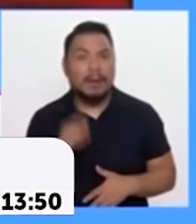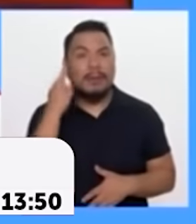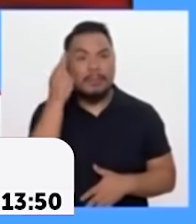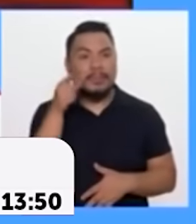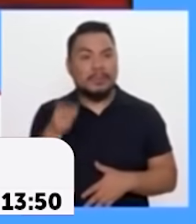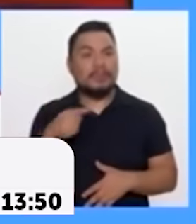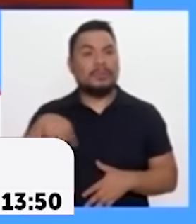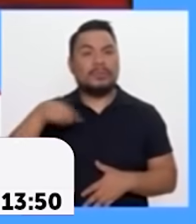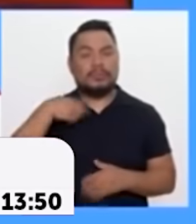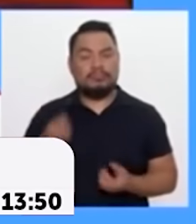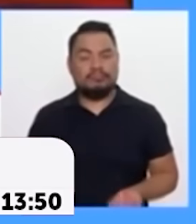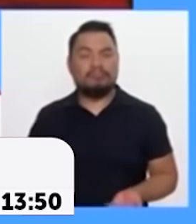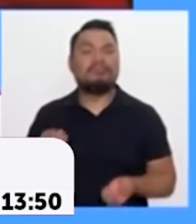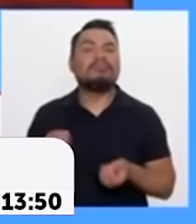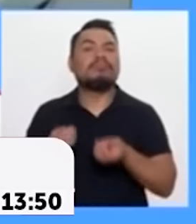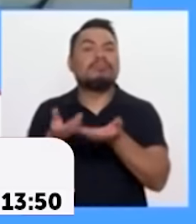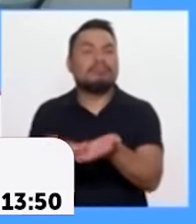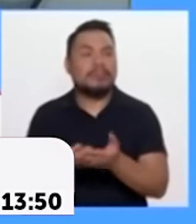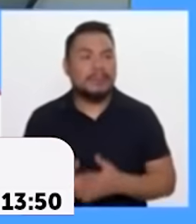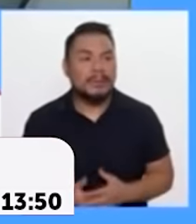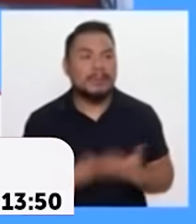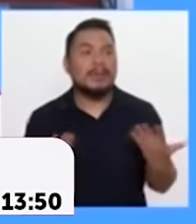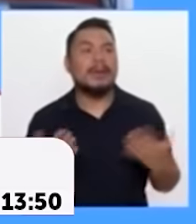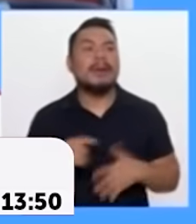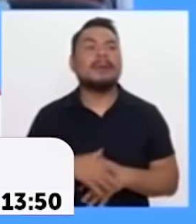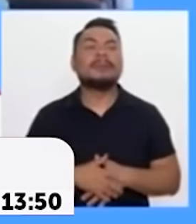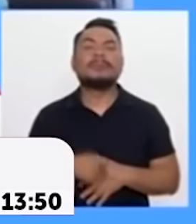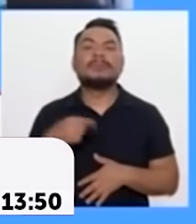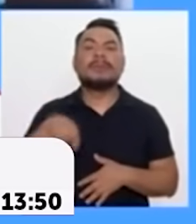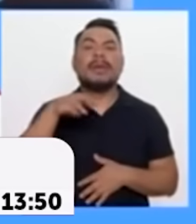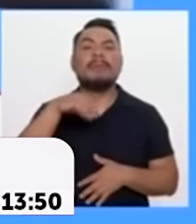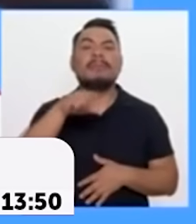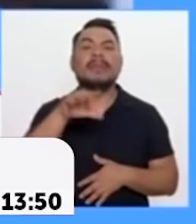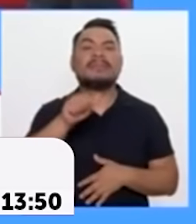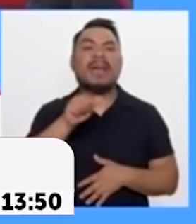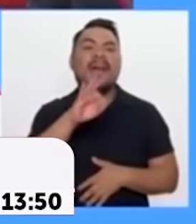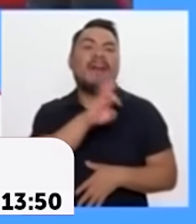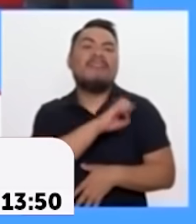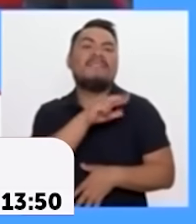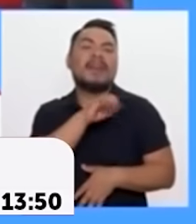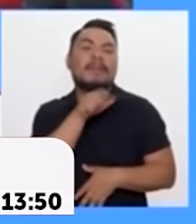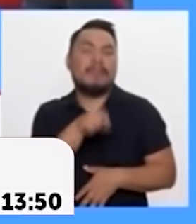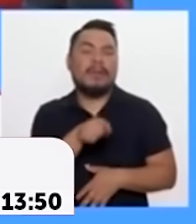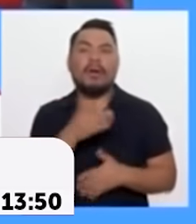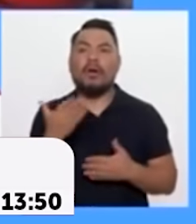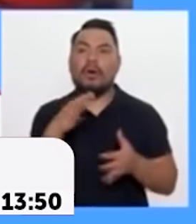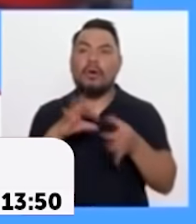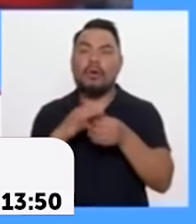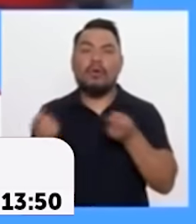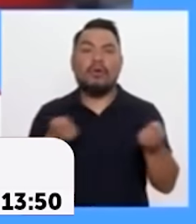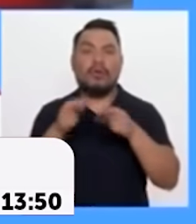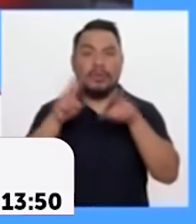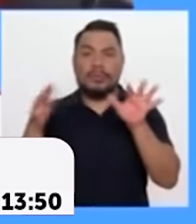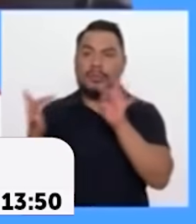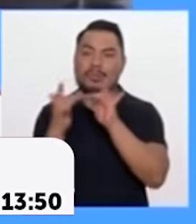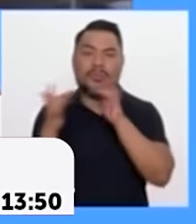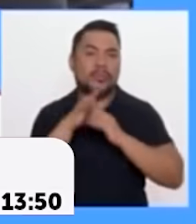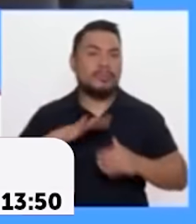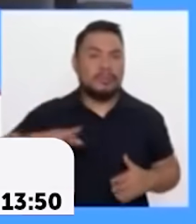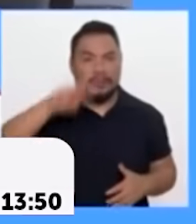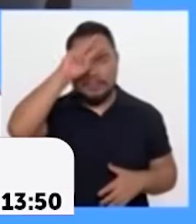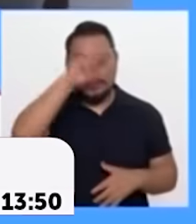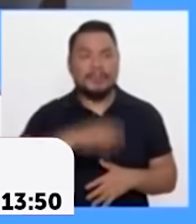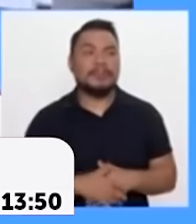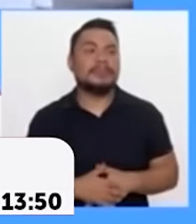implementando las Minsa Pharma de la mano con los gobiernos locales a nivel nacional.